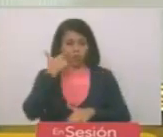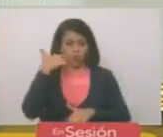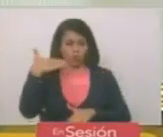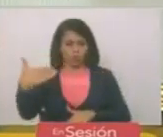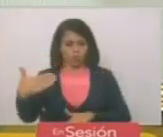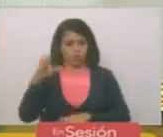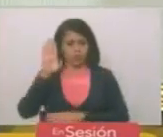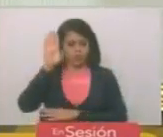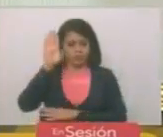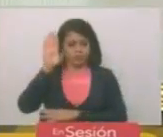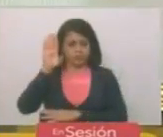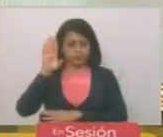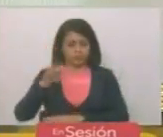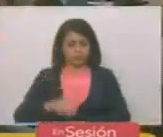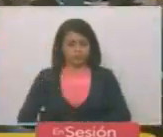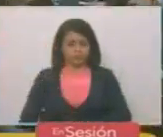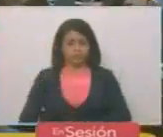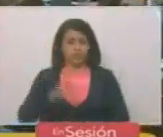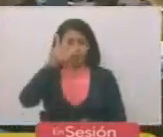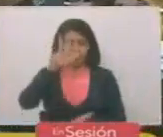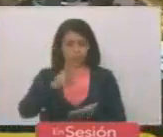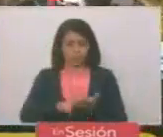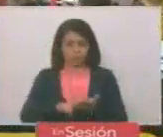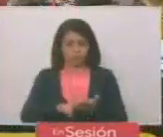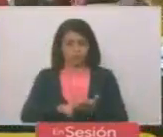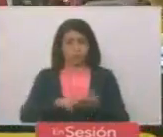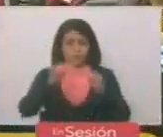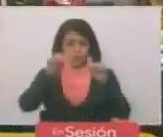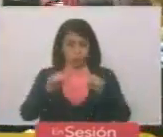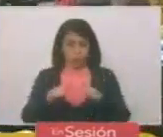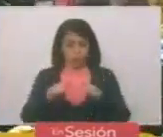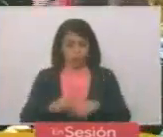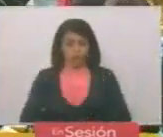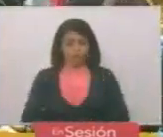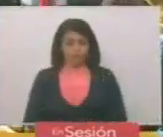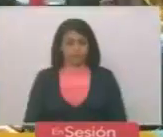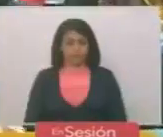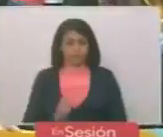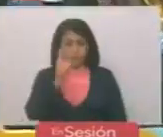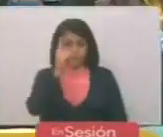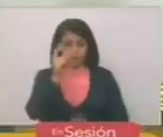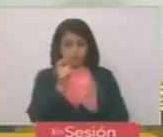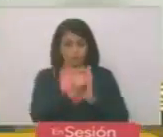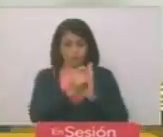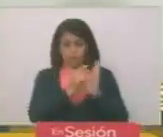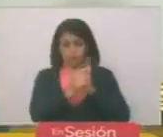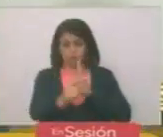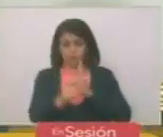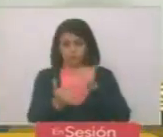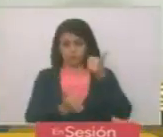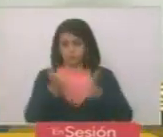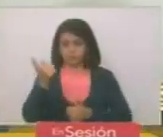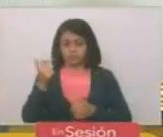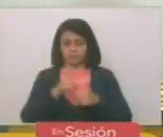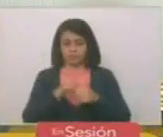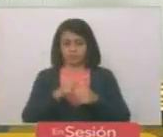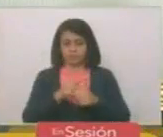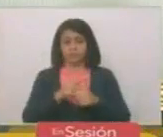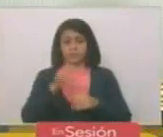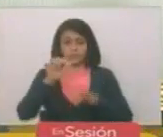con la señal de costumbre. Queda aprobado el orden del día. Primer punto del orden del día,